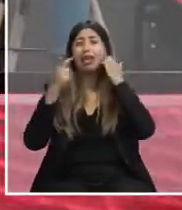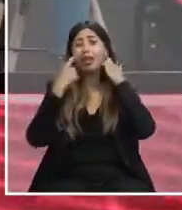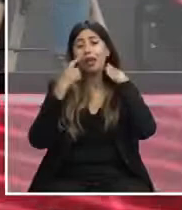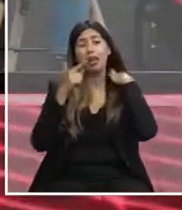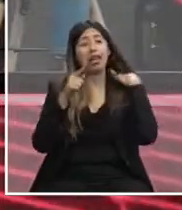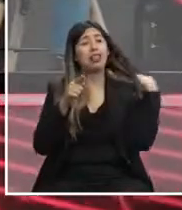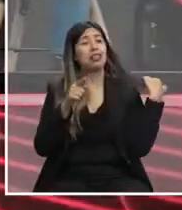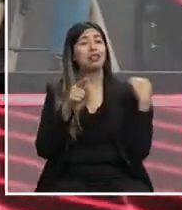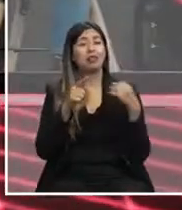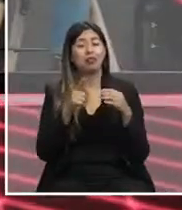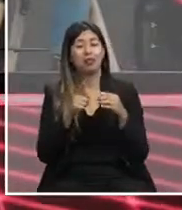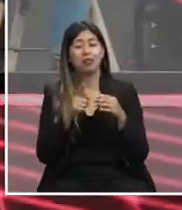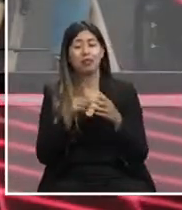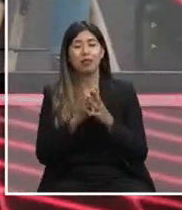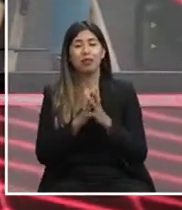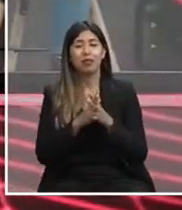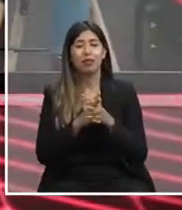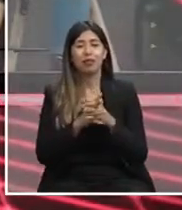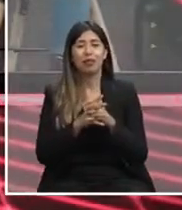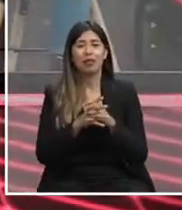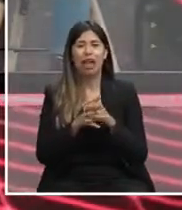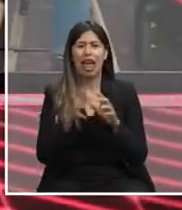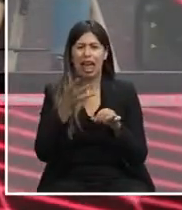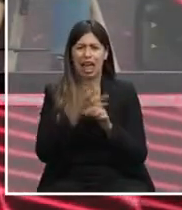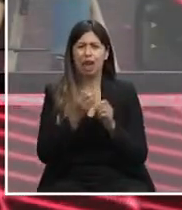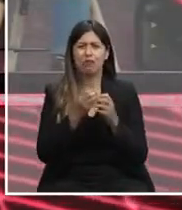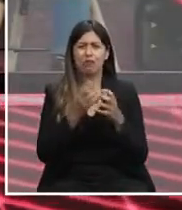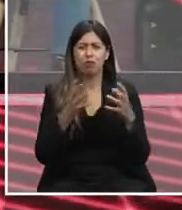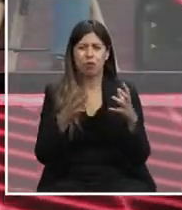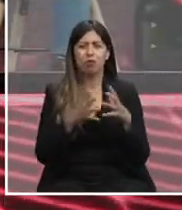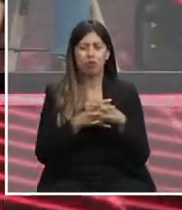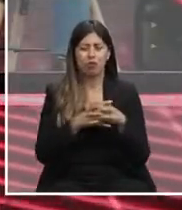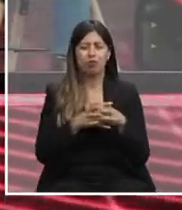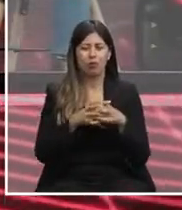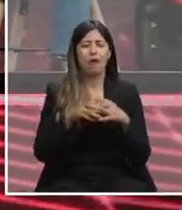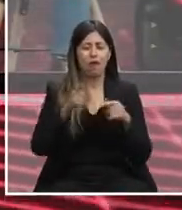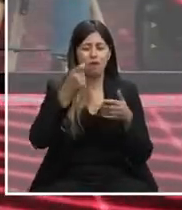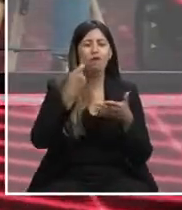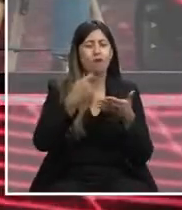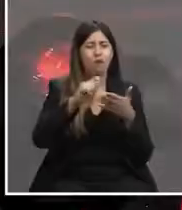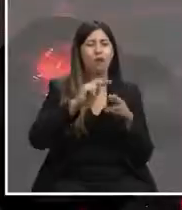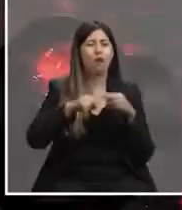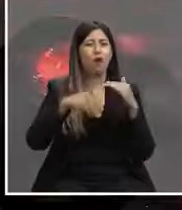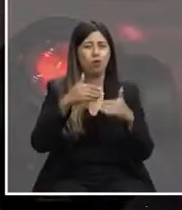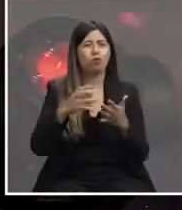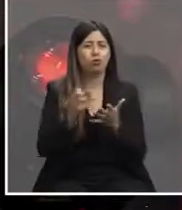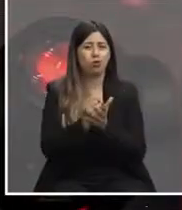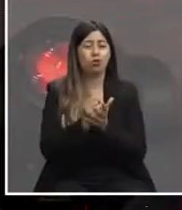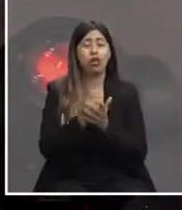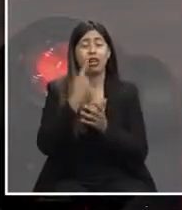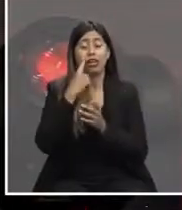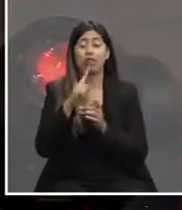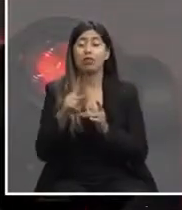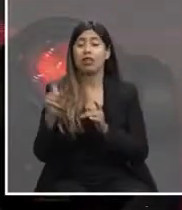eso funciona en montones de dimensiones. Entonces, el punto es, una vez más, un poco como decía